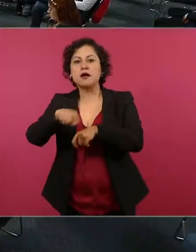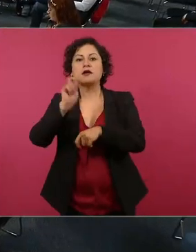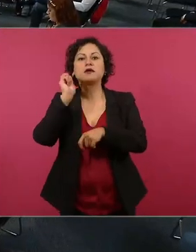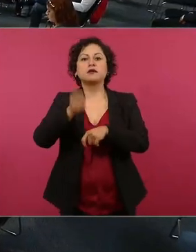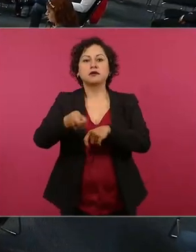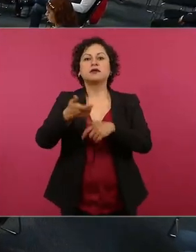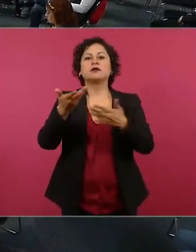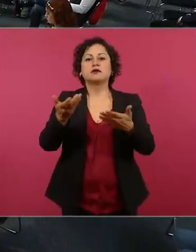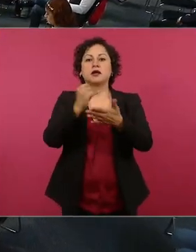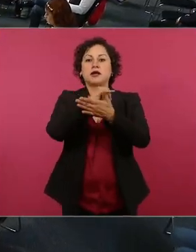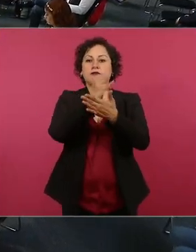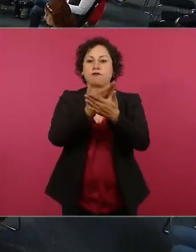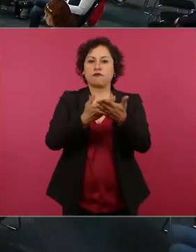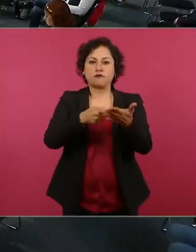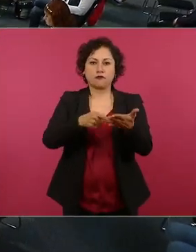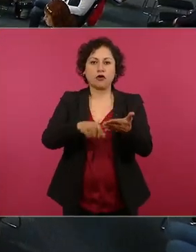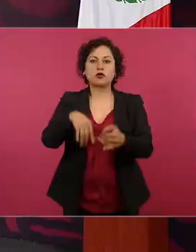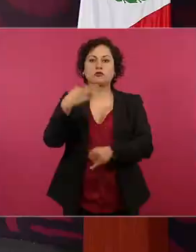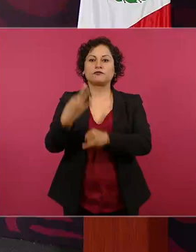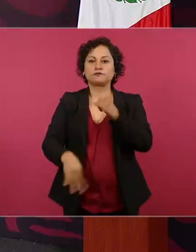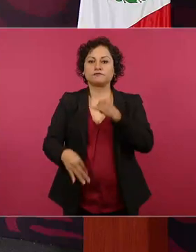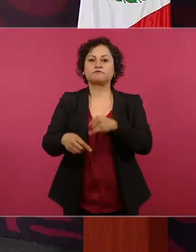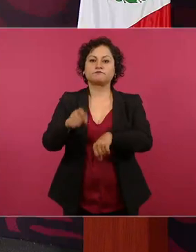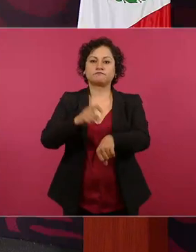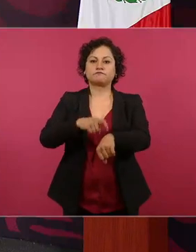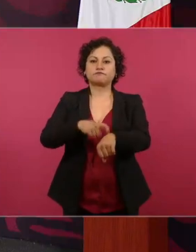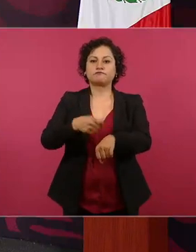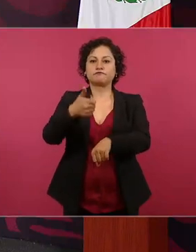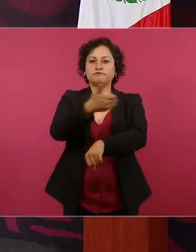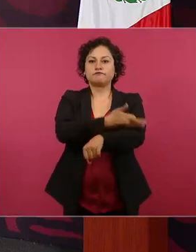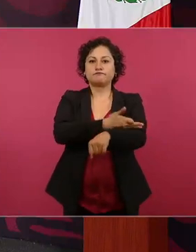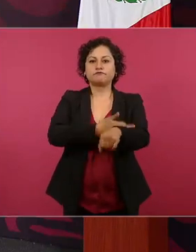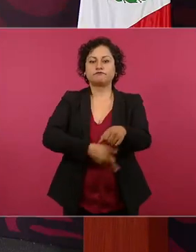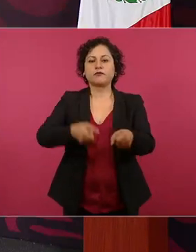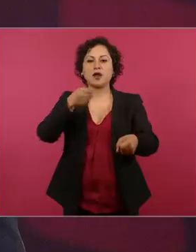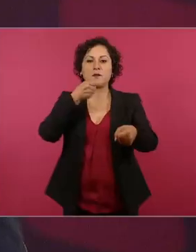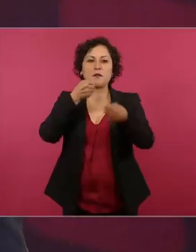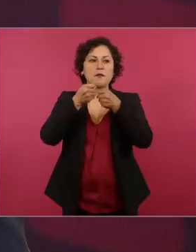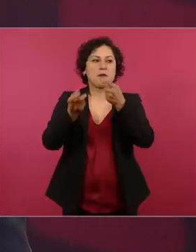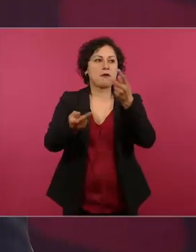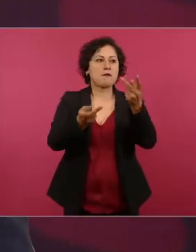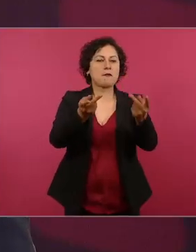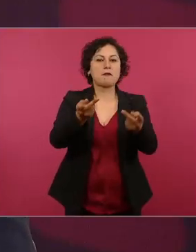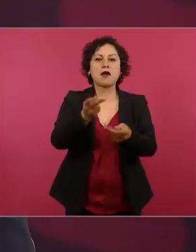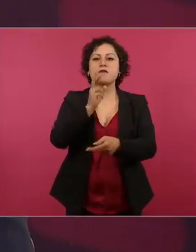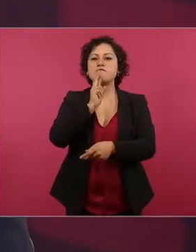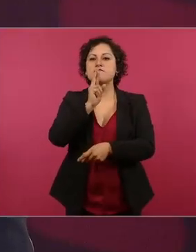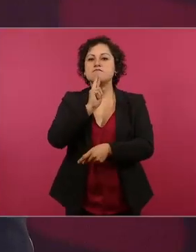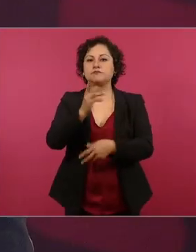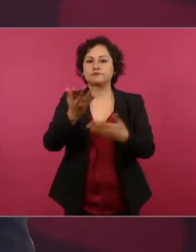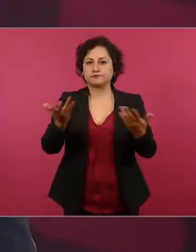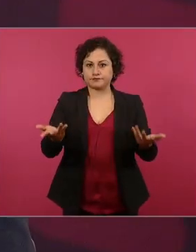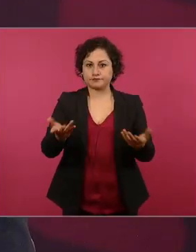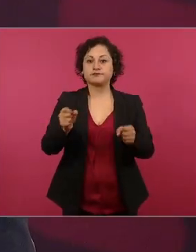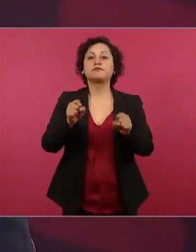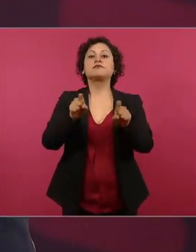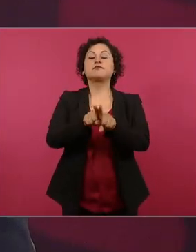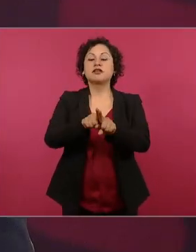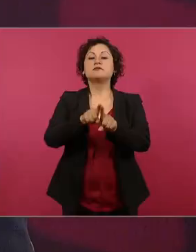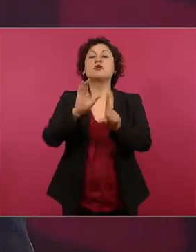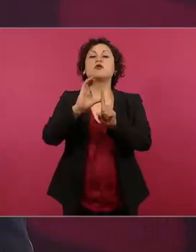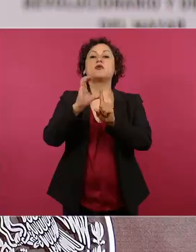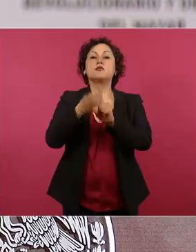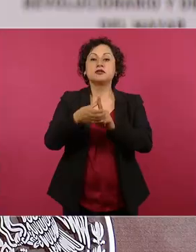informe final que dan lo dan a las 6 de la tarde, hacen una conferencia de prensa. Y a lo largo del día la Comisión de Búsqueda Local